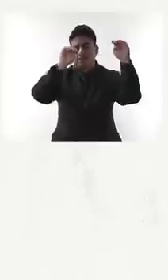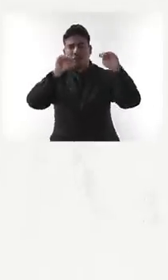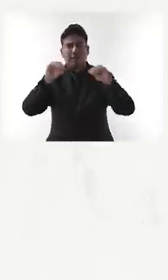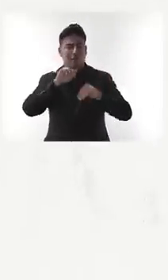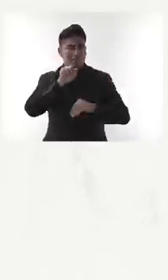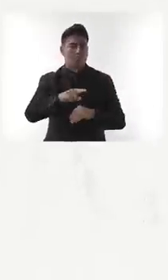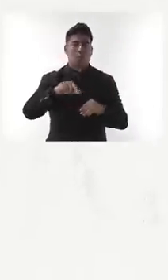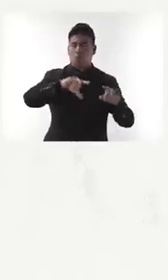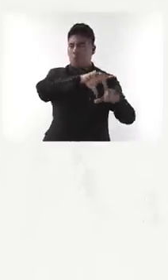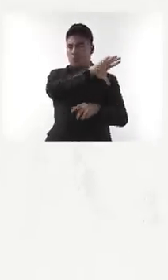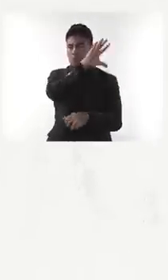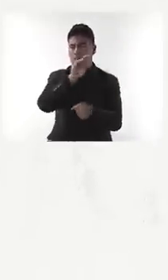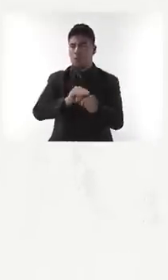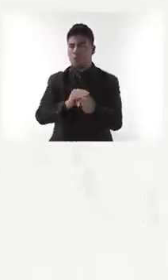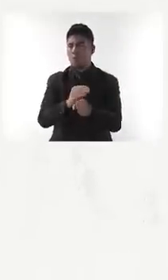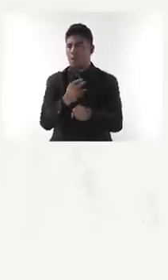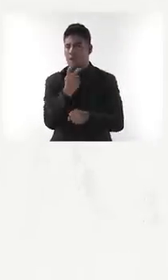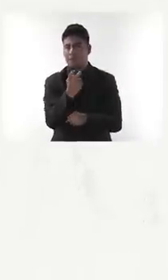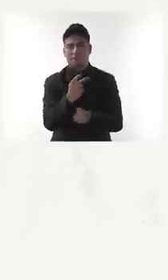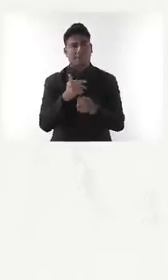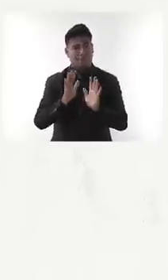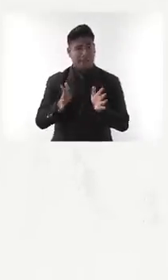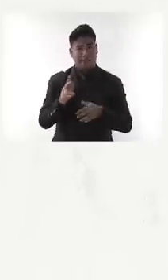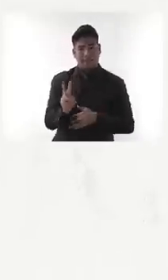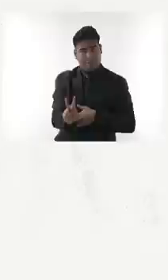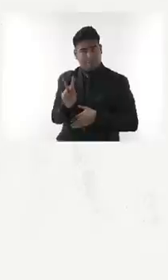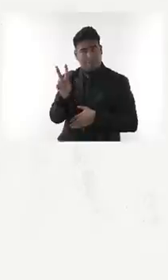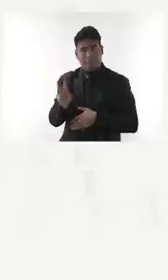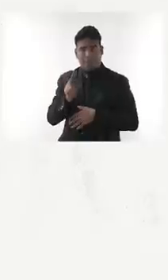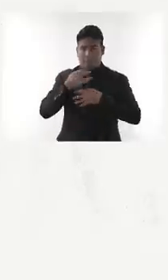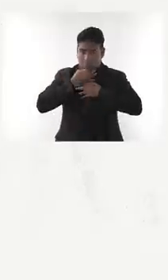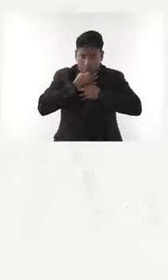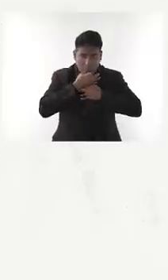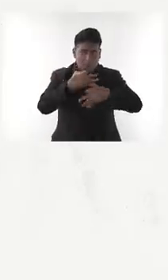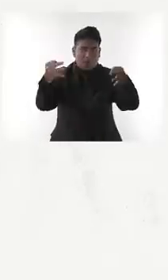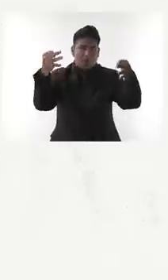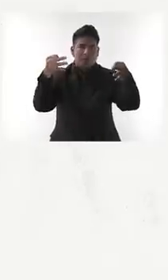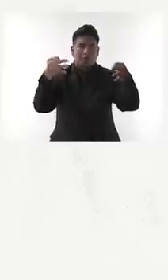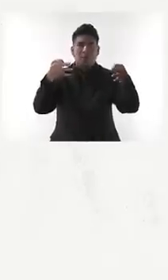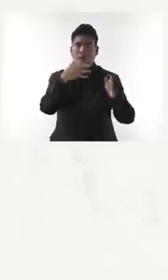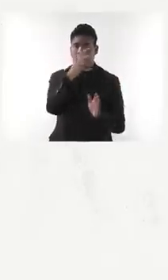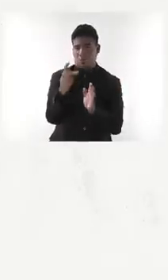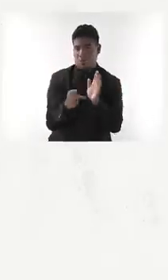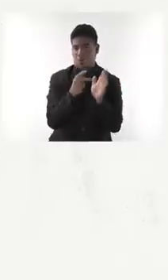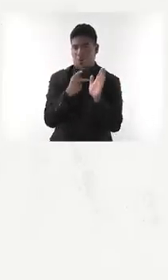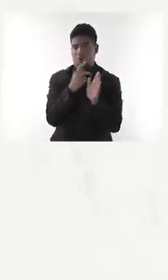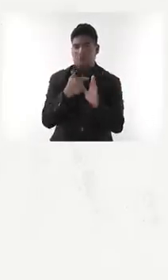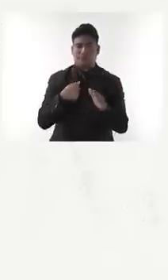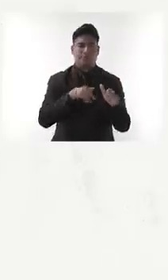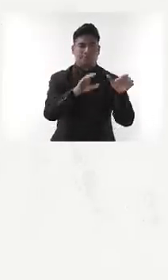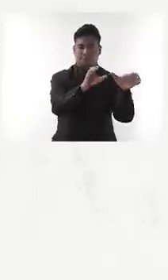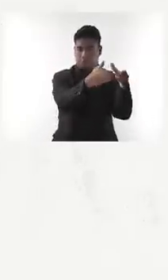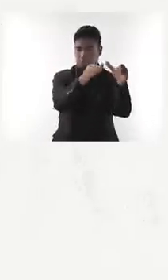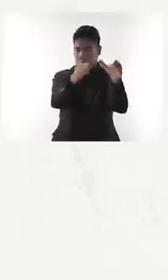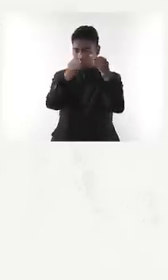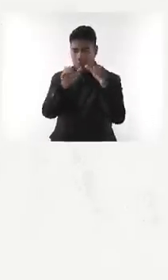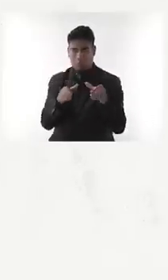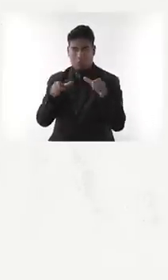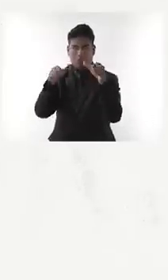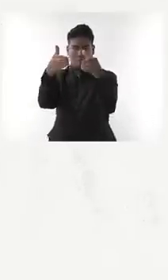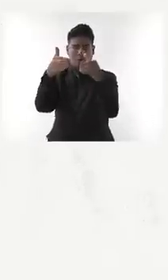sudamericanos, se anunció el viernes pasado el regreso de las selecciones